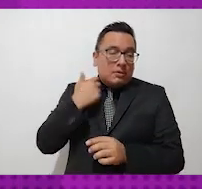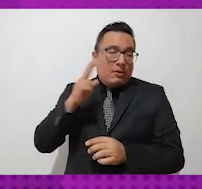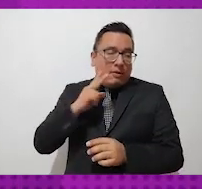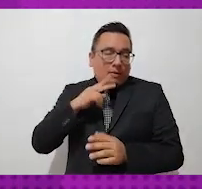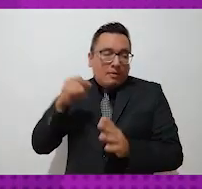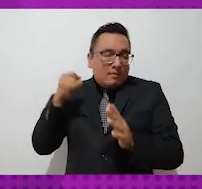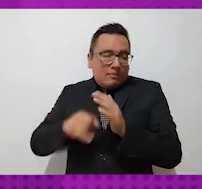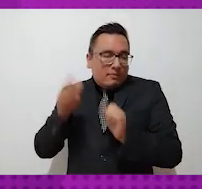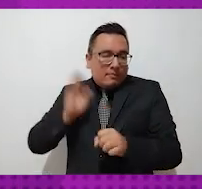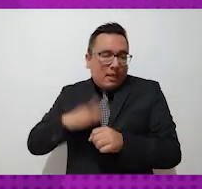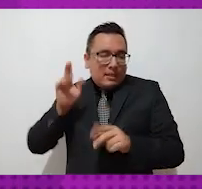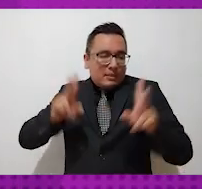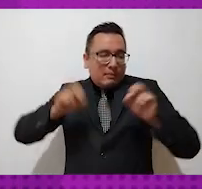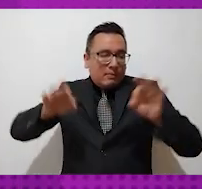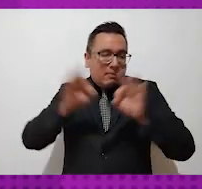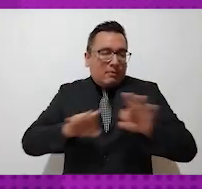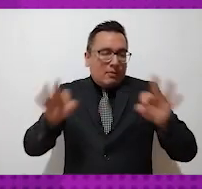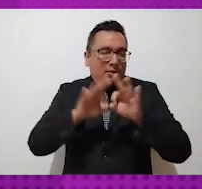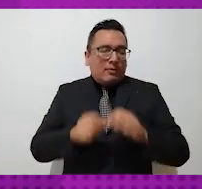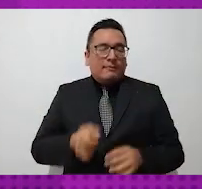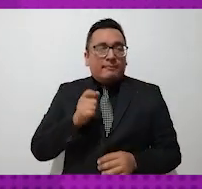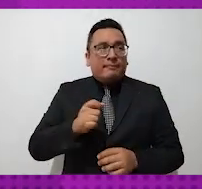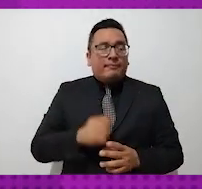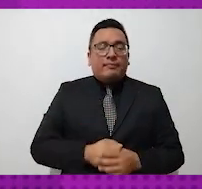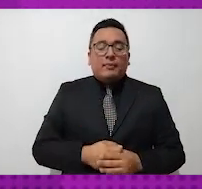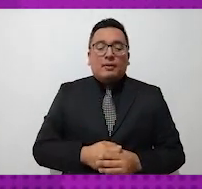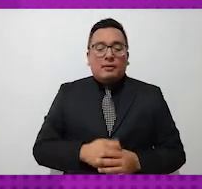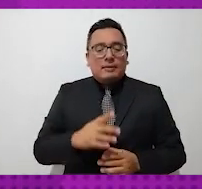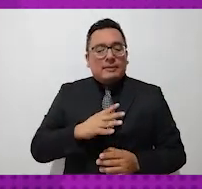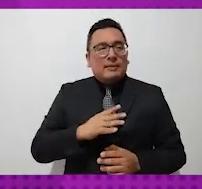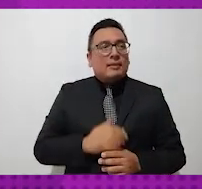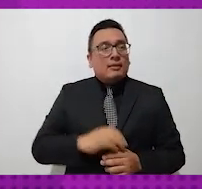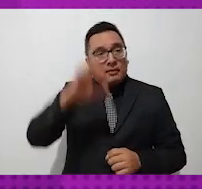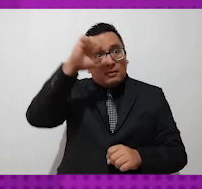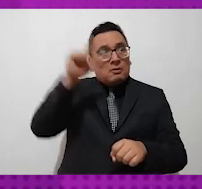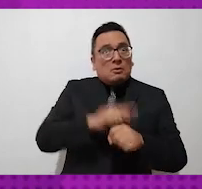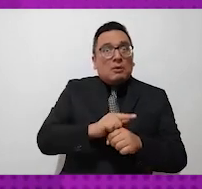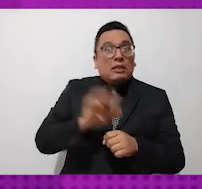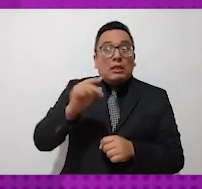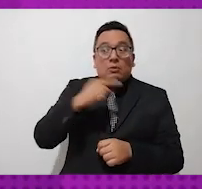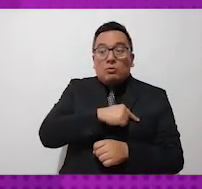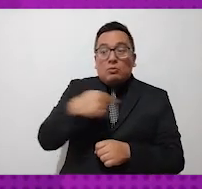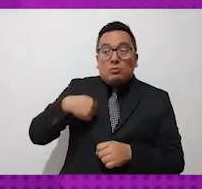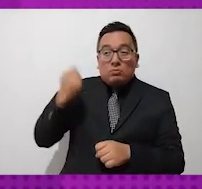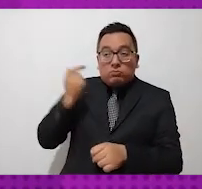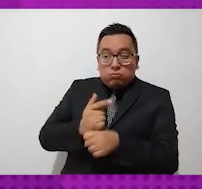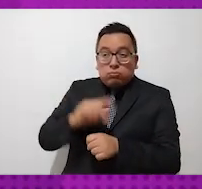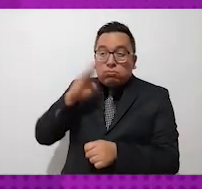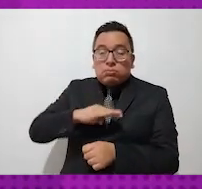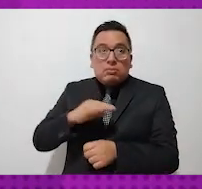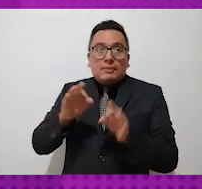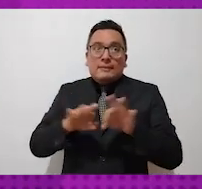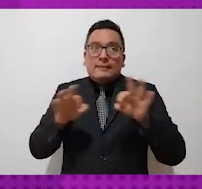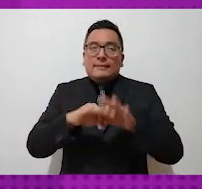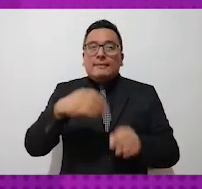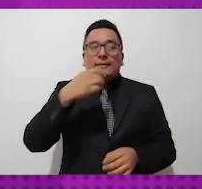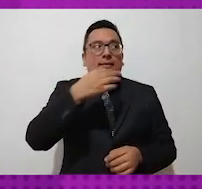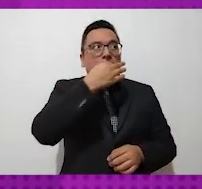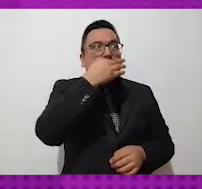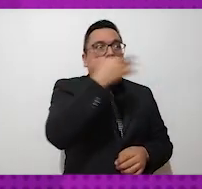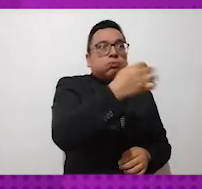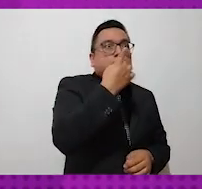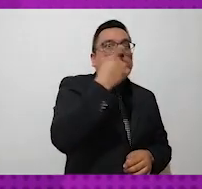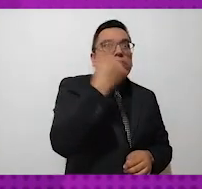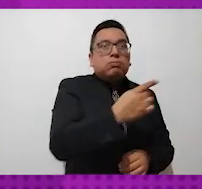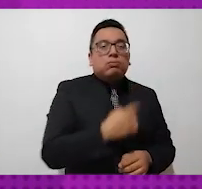más en un tema muy importante que es fomentar la cultura de la denuncia, que aunque se ha venido avanzando, se